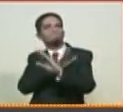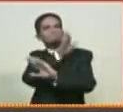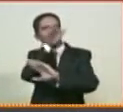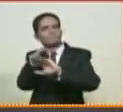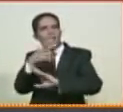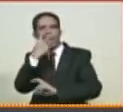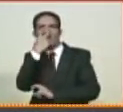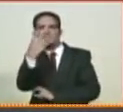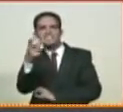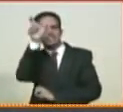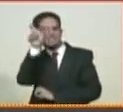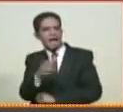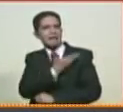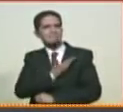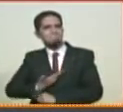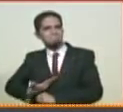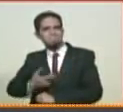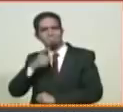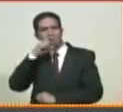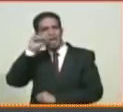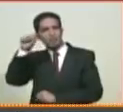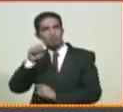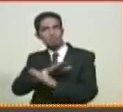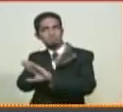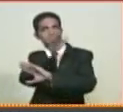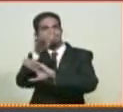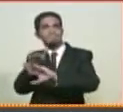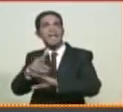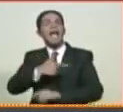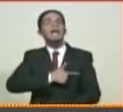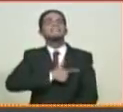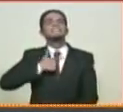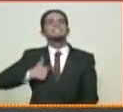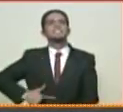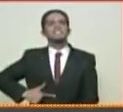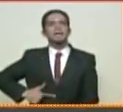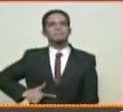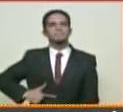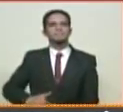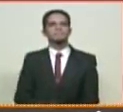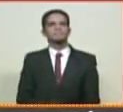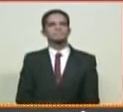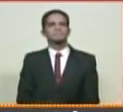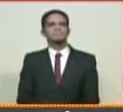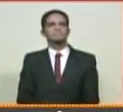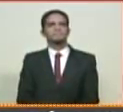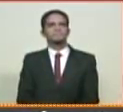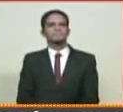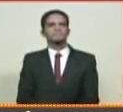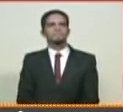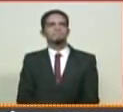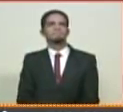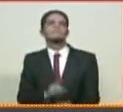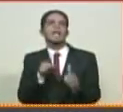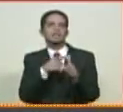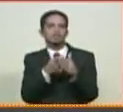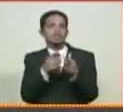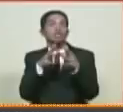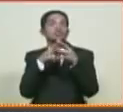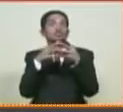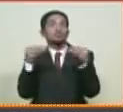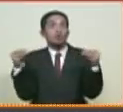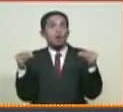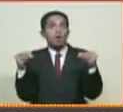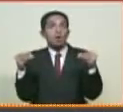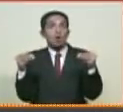hiciera nuestro presidente Nicolás Maduro a su hermana mayor, la República Popular China. Como quiera que todos